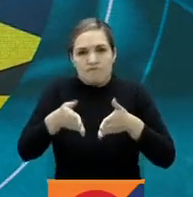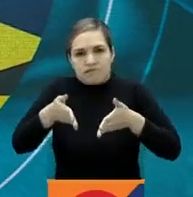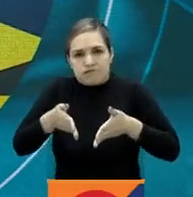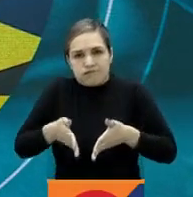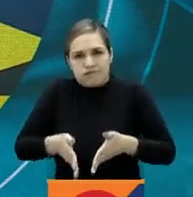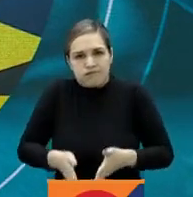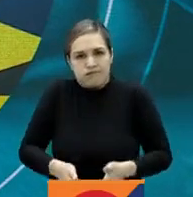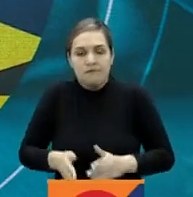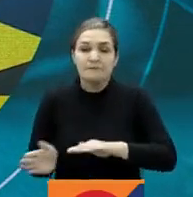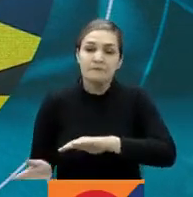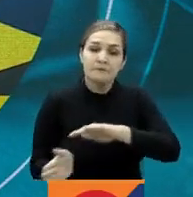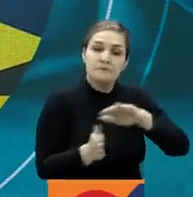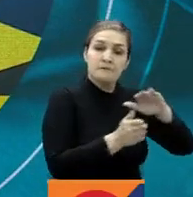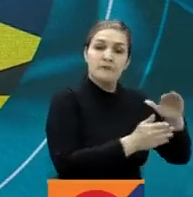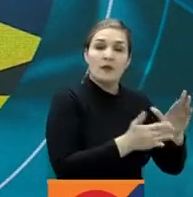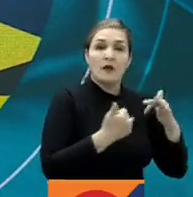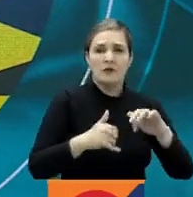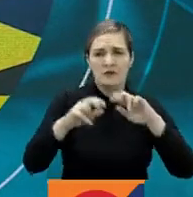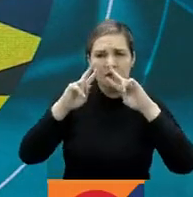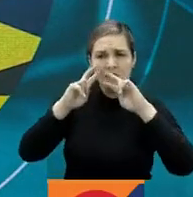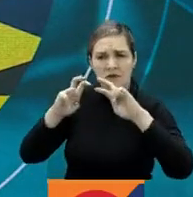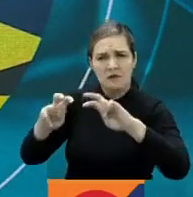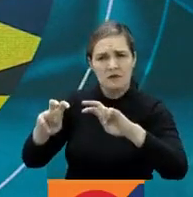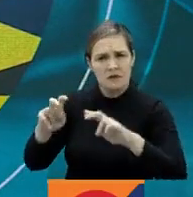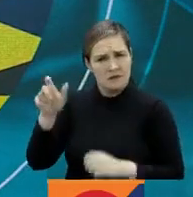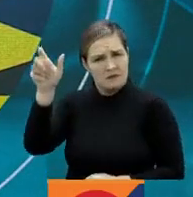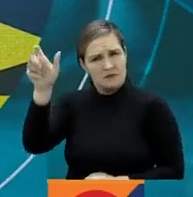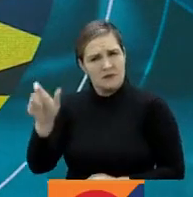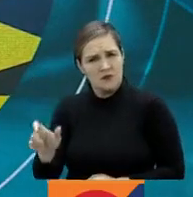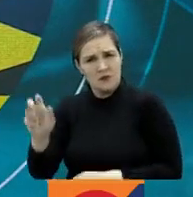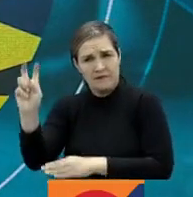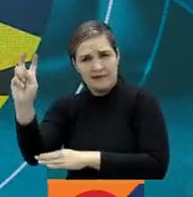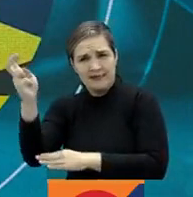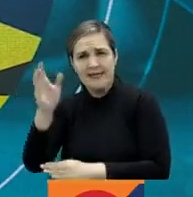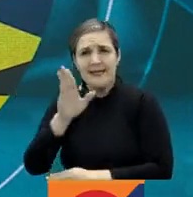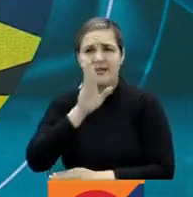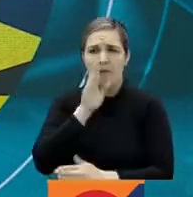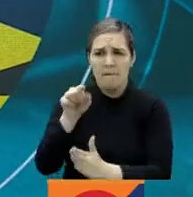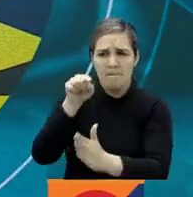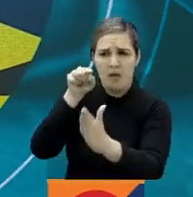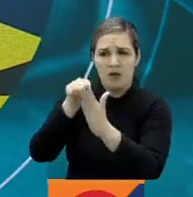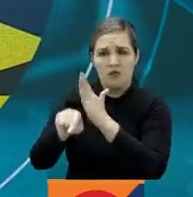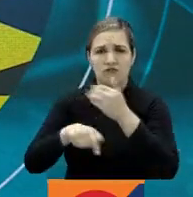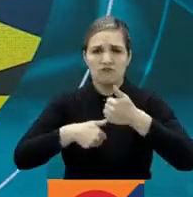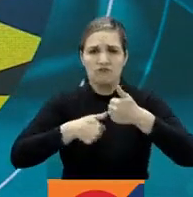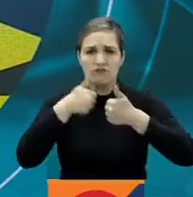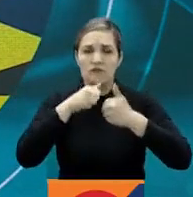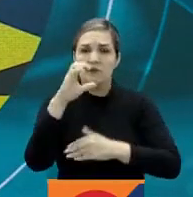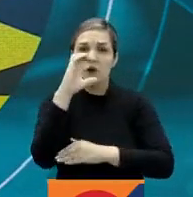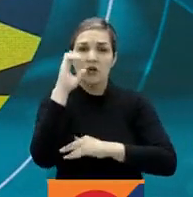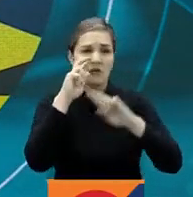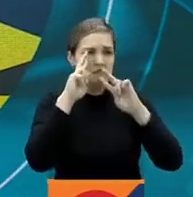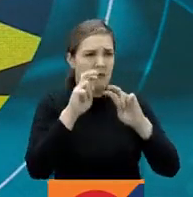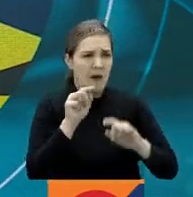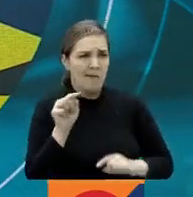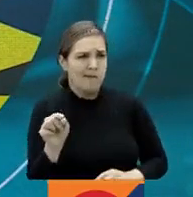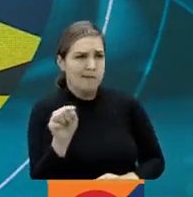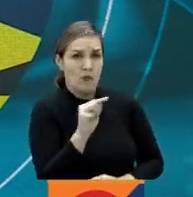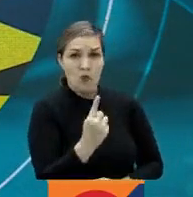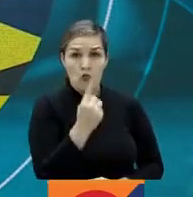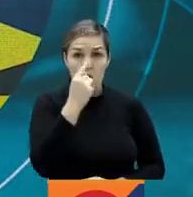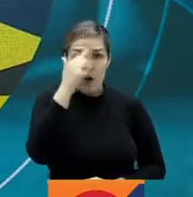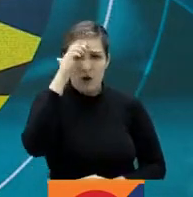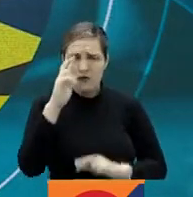Y avanzan las investigaciones por el asesinato del fiscal Marcelo Pecci. Las autoridades han ampliado la búsqueda de los responsables a otras ciudades del